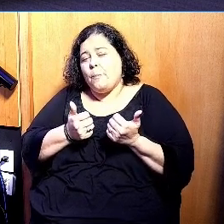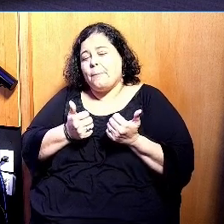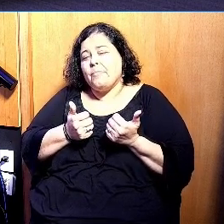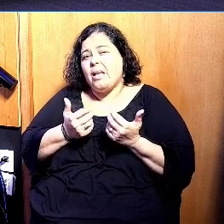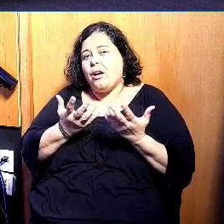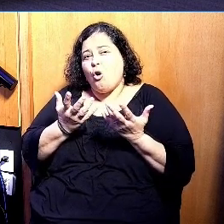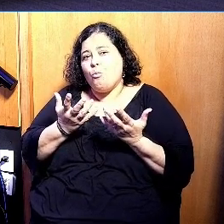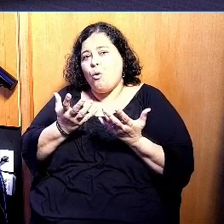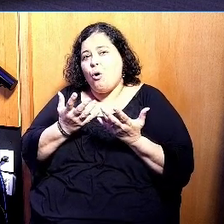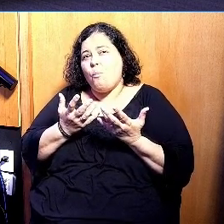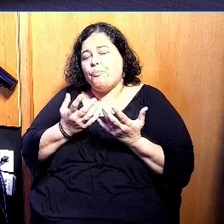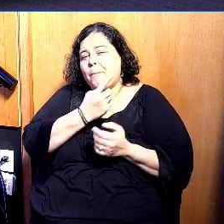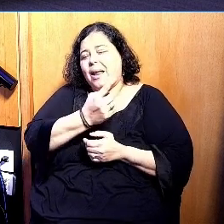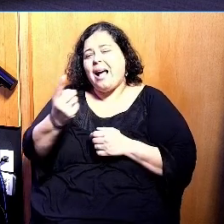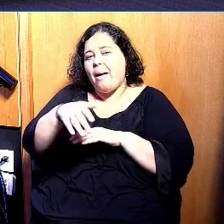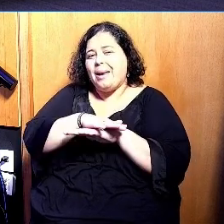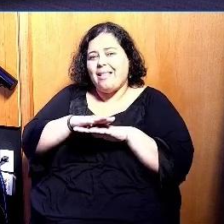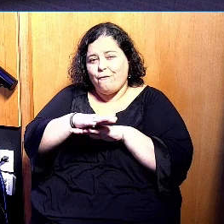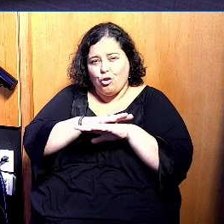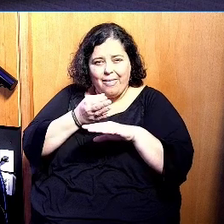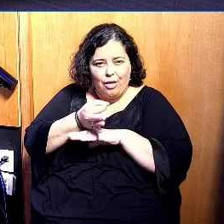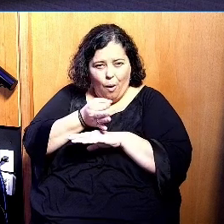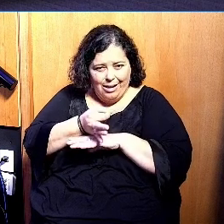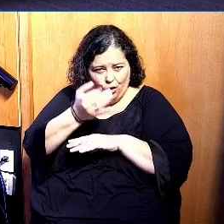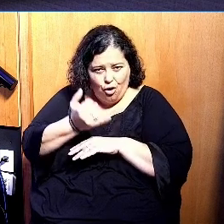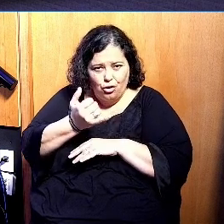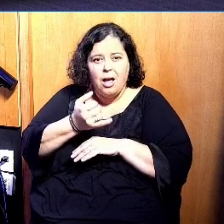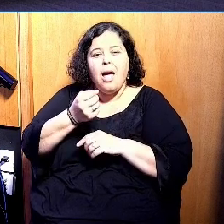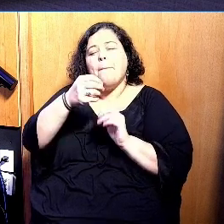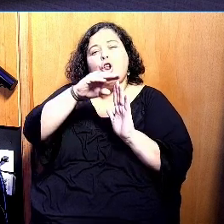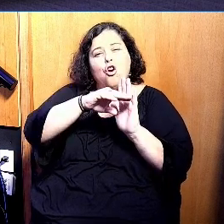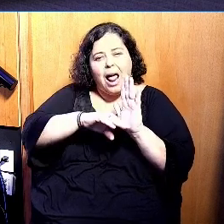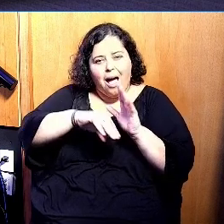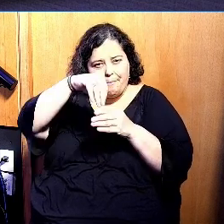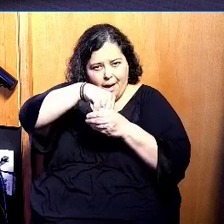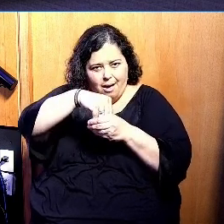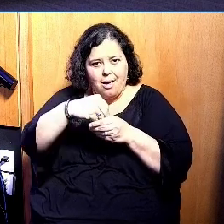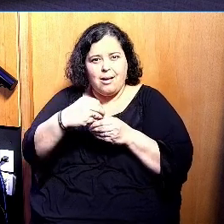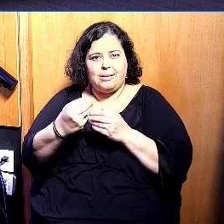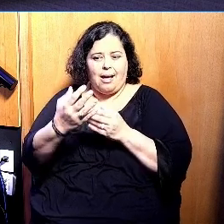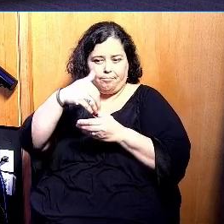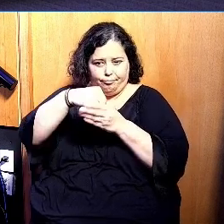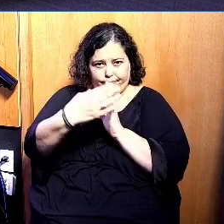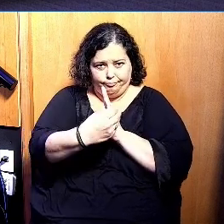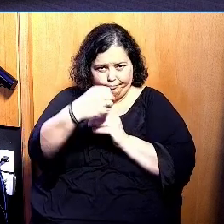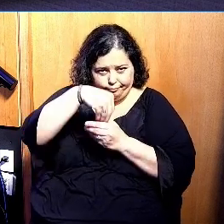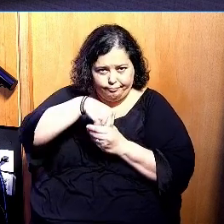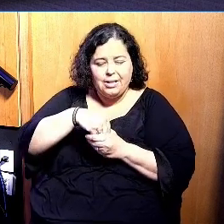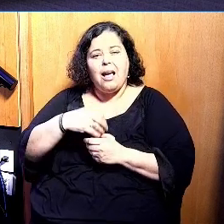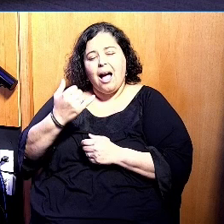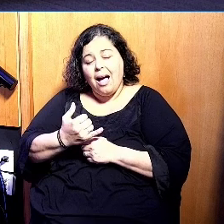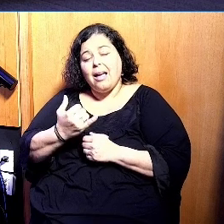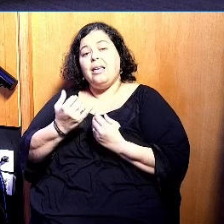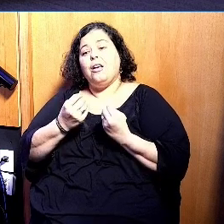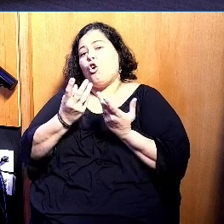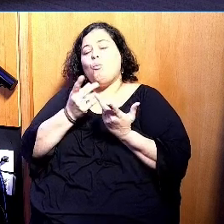cual para cada una de las plataformas educativas que tenemos, para cada uno de los programas que que llevamos adelante, diseñamos un ambiente